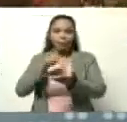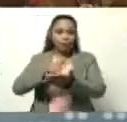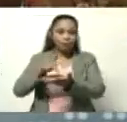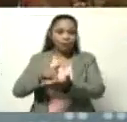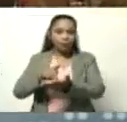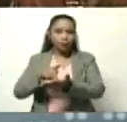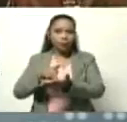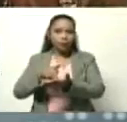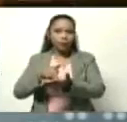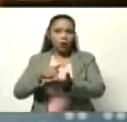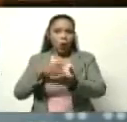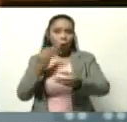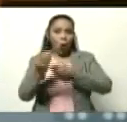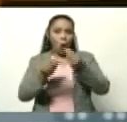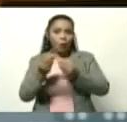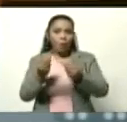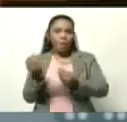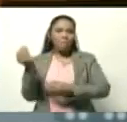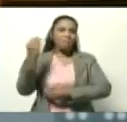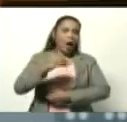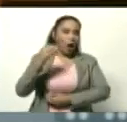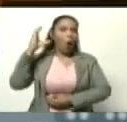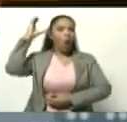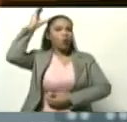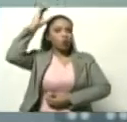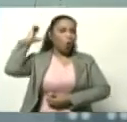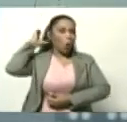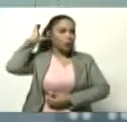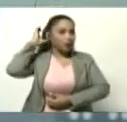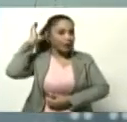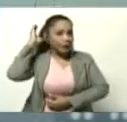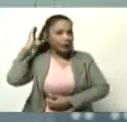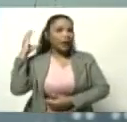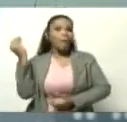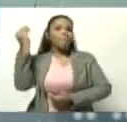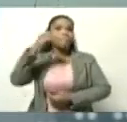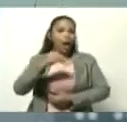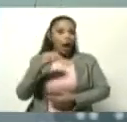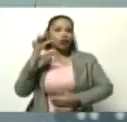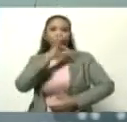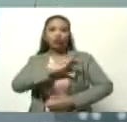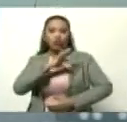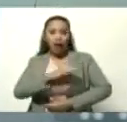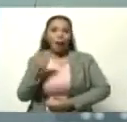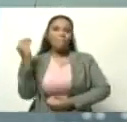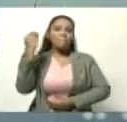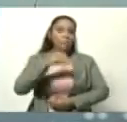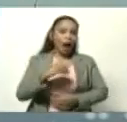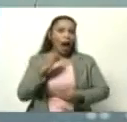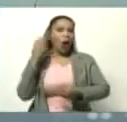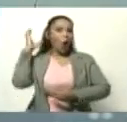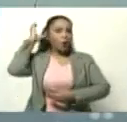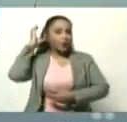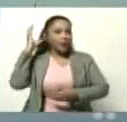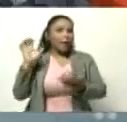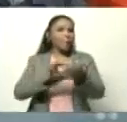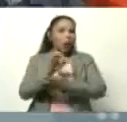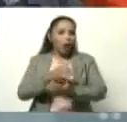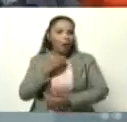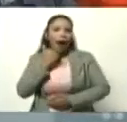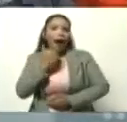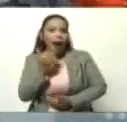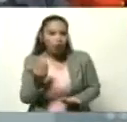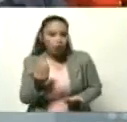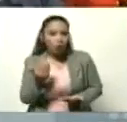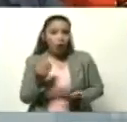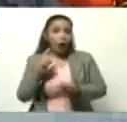con mayor conciencia política con mayor conciencia social con mayor conciencia de los problemas y van a lograr que